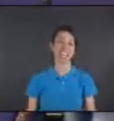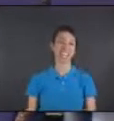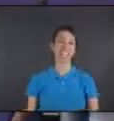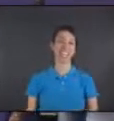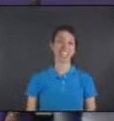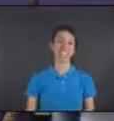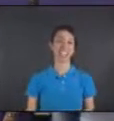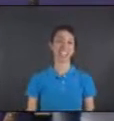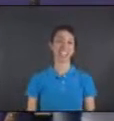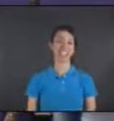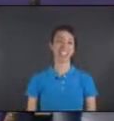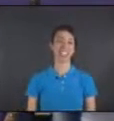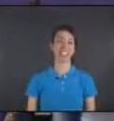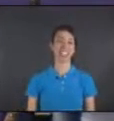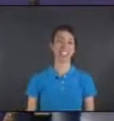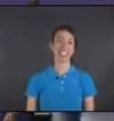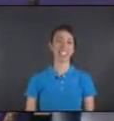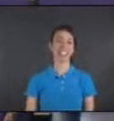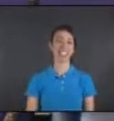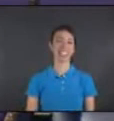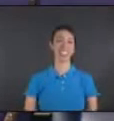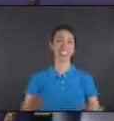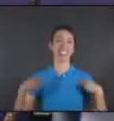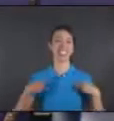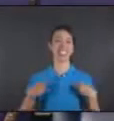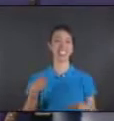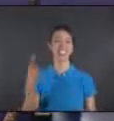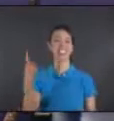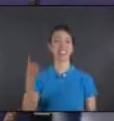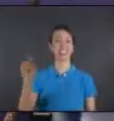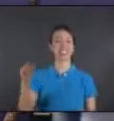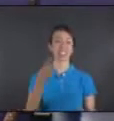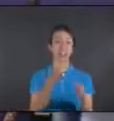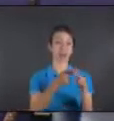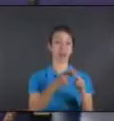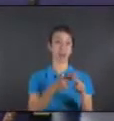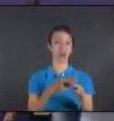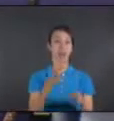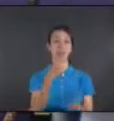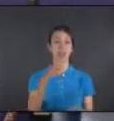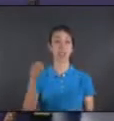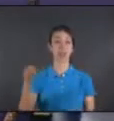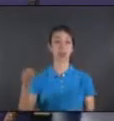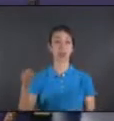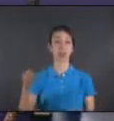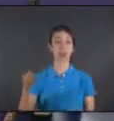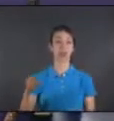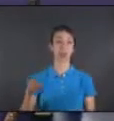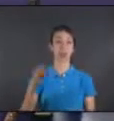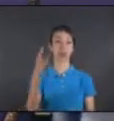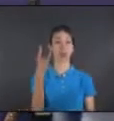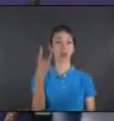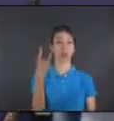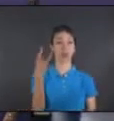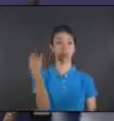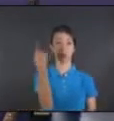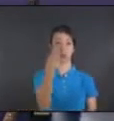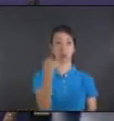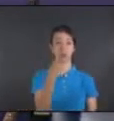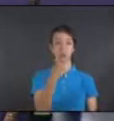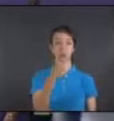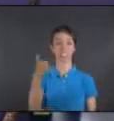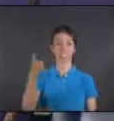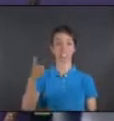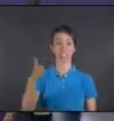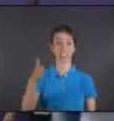Enoch. Hermano, y empiezan hasta la décima generación que termina con Noé, y después de esas empiezan a